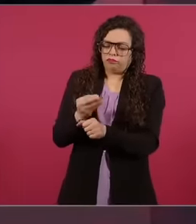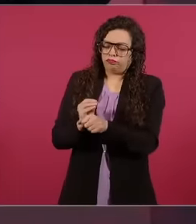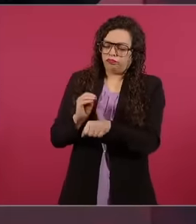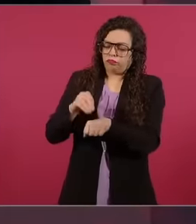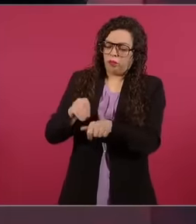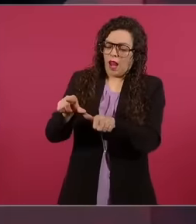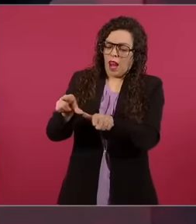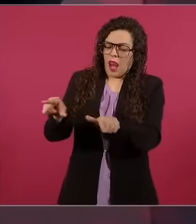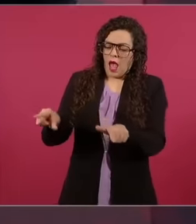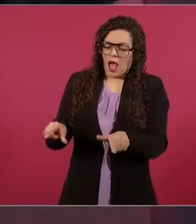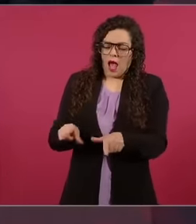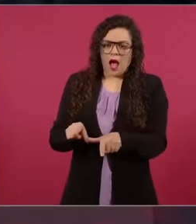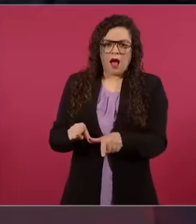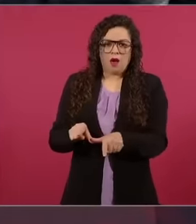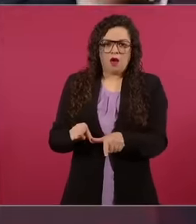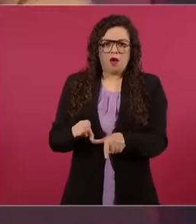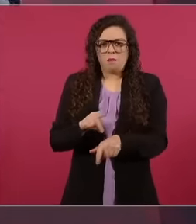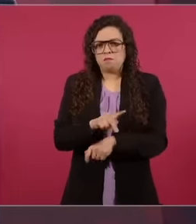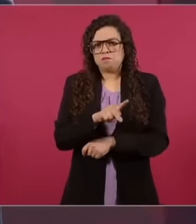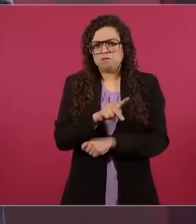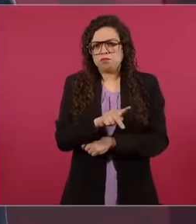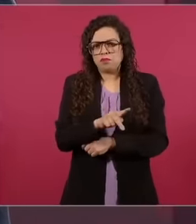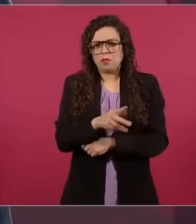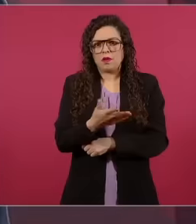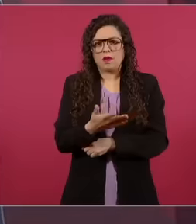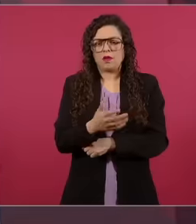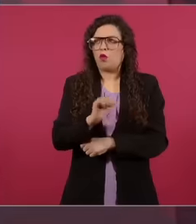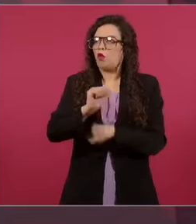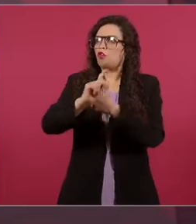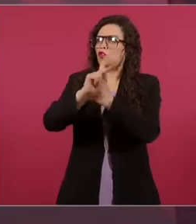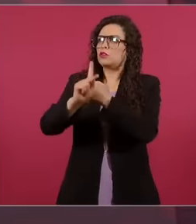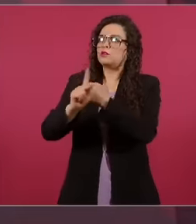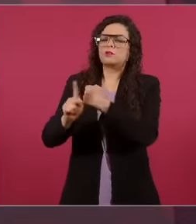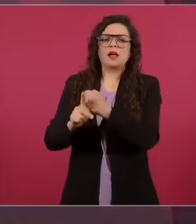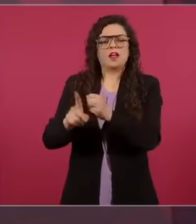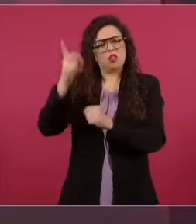departamentos en el extranjero. Y a ver, yo pregunto,